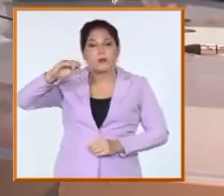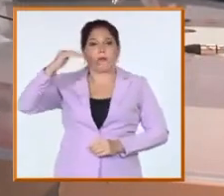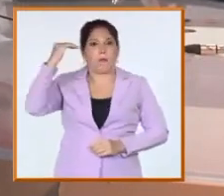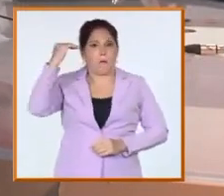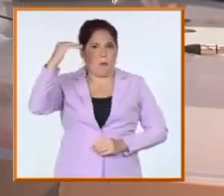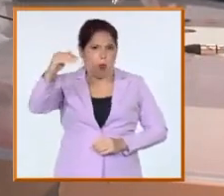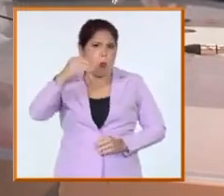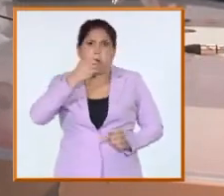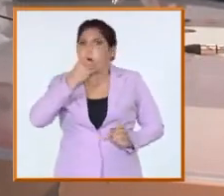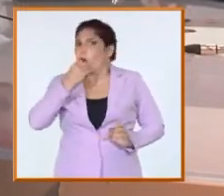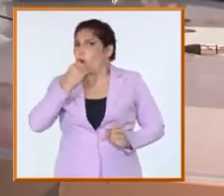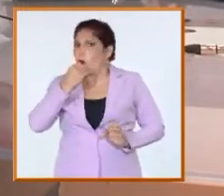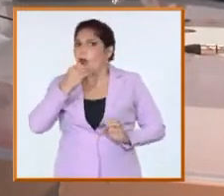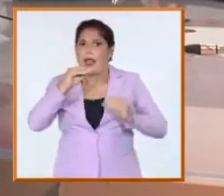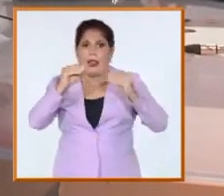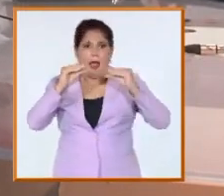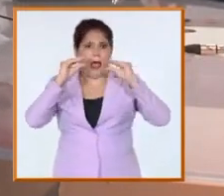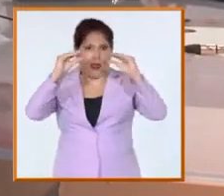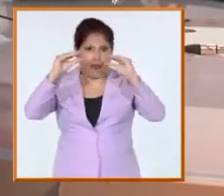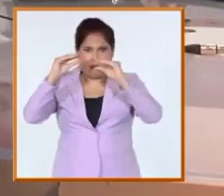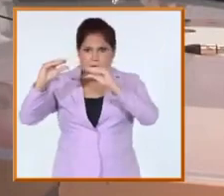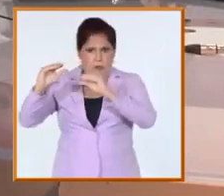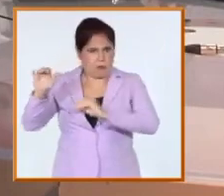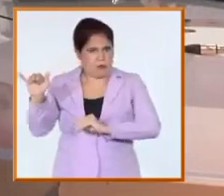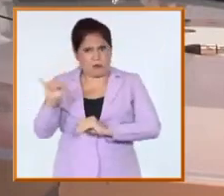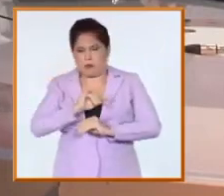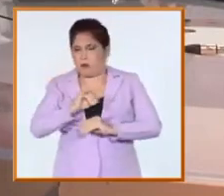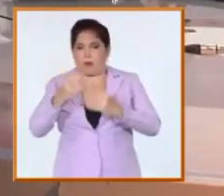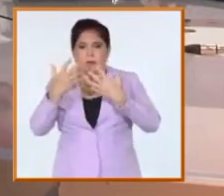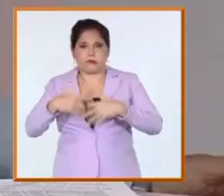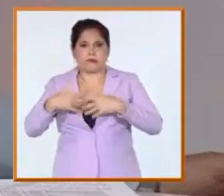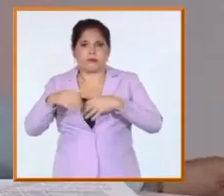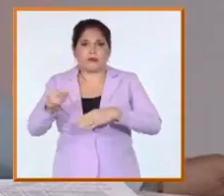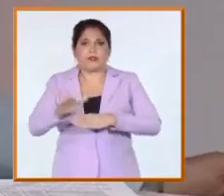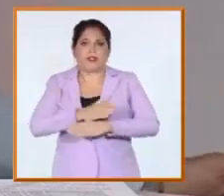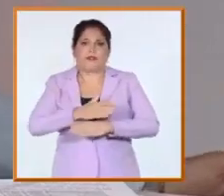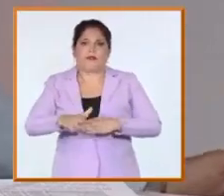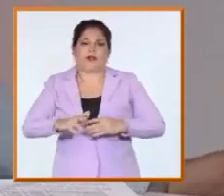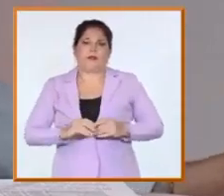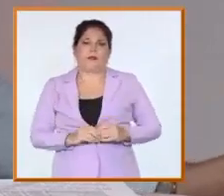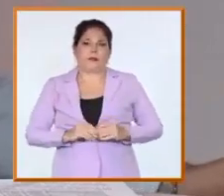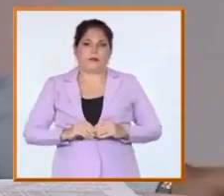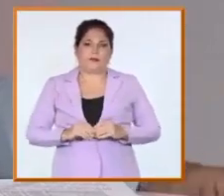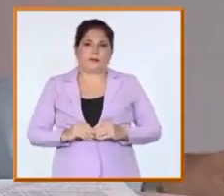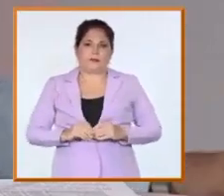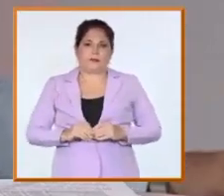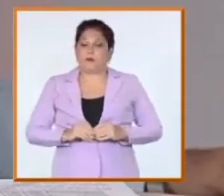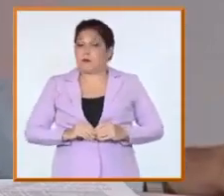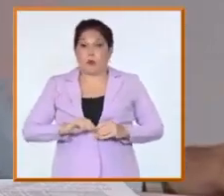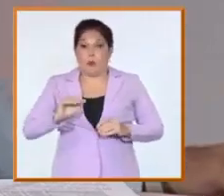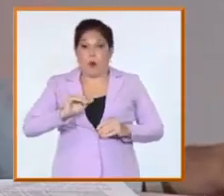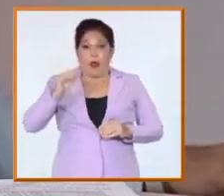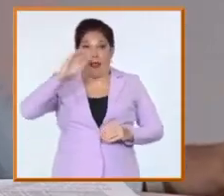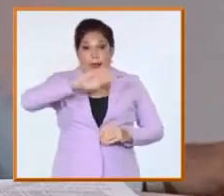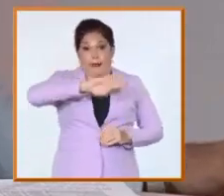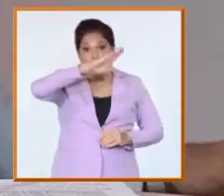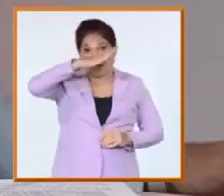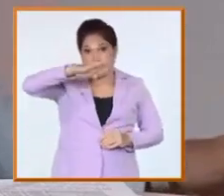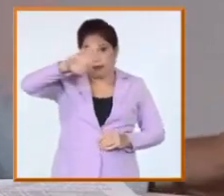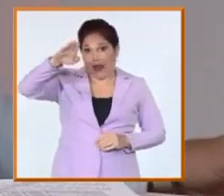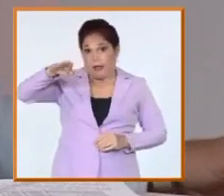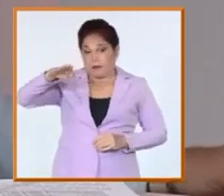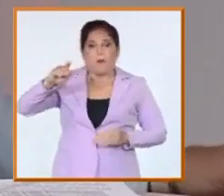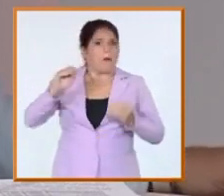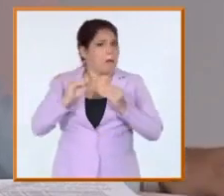podemos ser Mientras más producción tengamos más podemos hacer y además esos son cubiertas que la